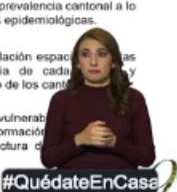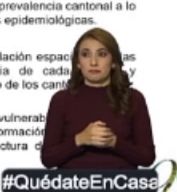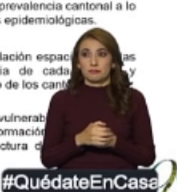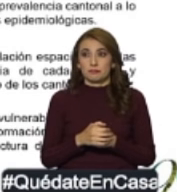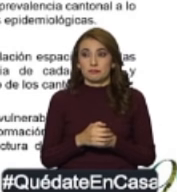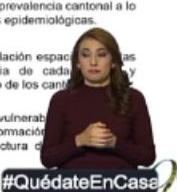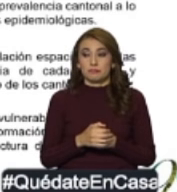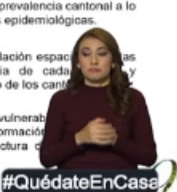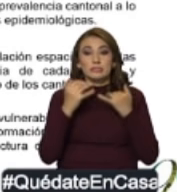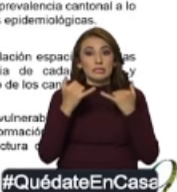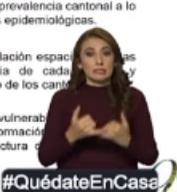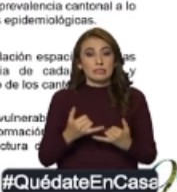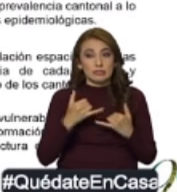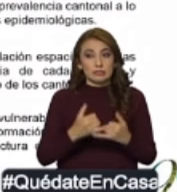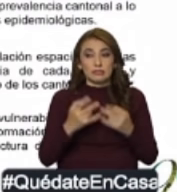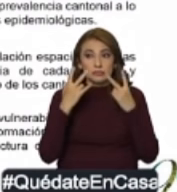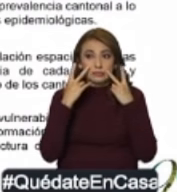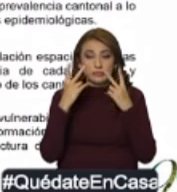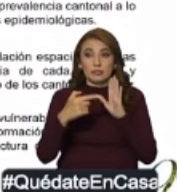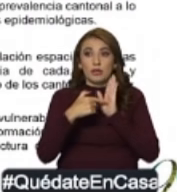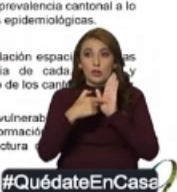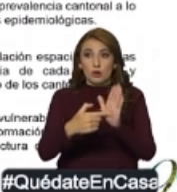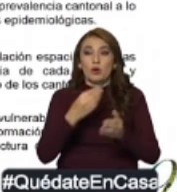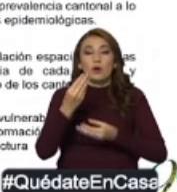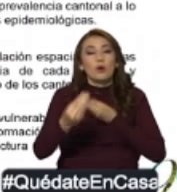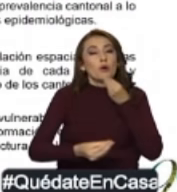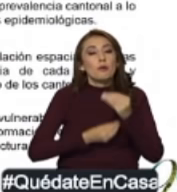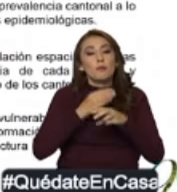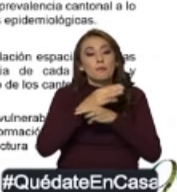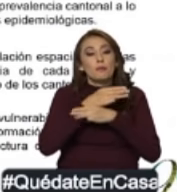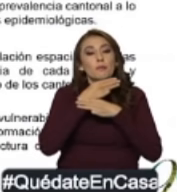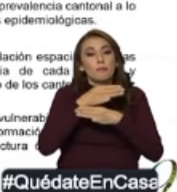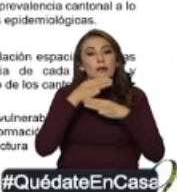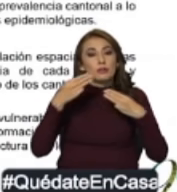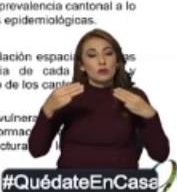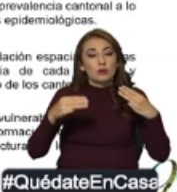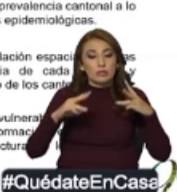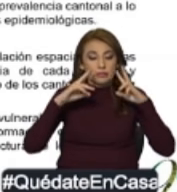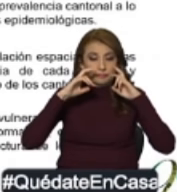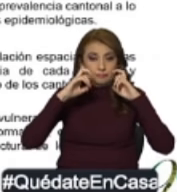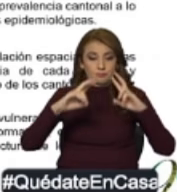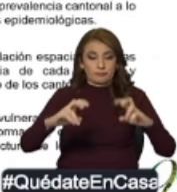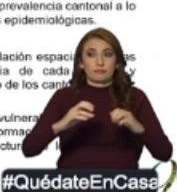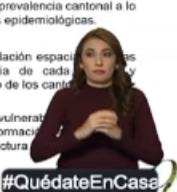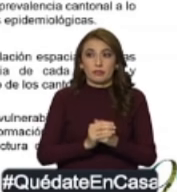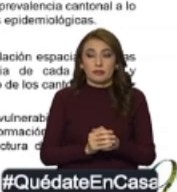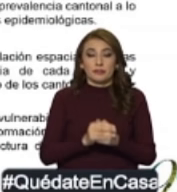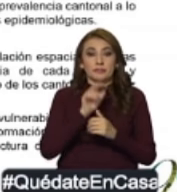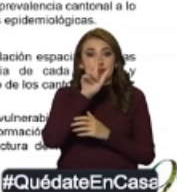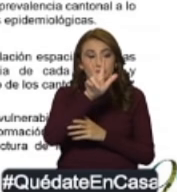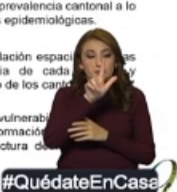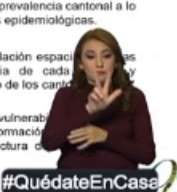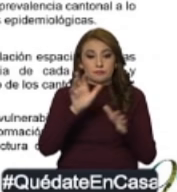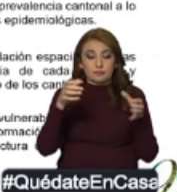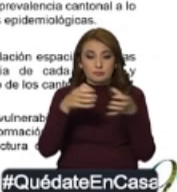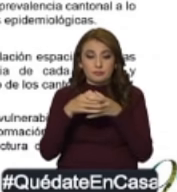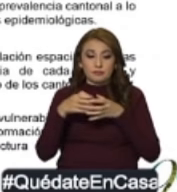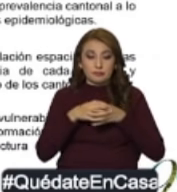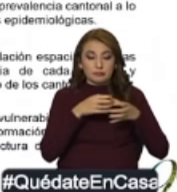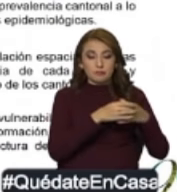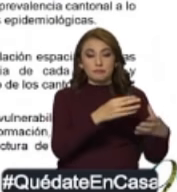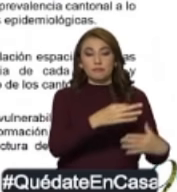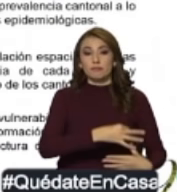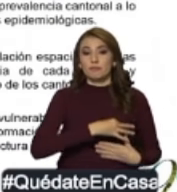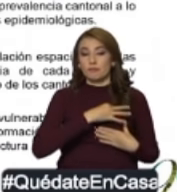En este sentido, también quiero presentar un poco la metodología de estudio. Tenemos tres componentes: el componente epidemiológico,